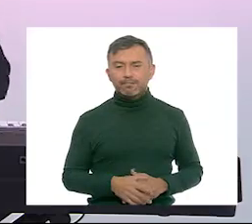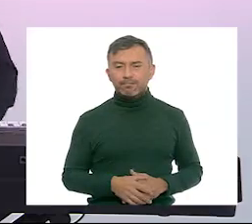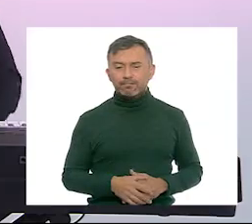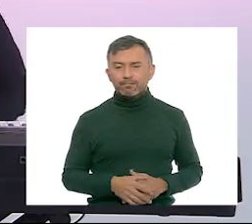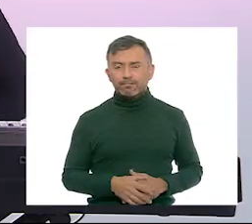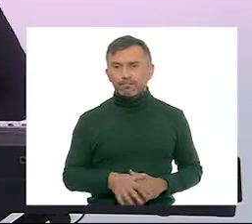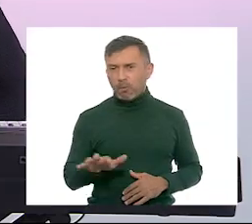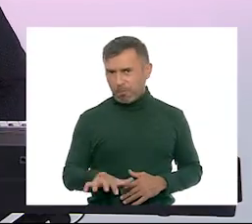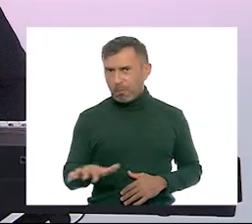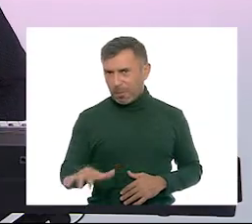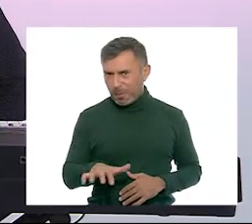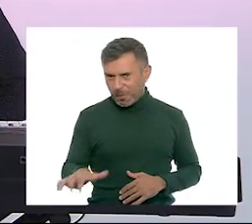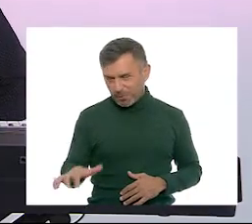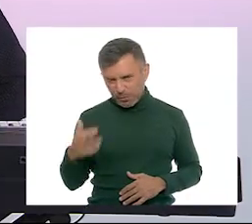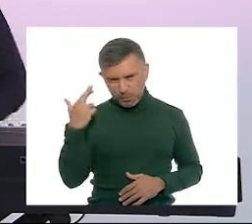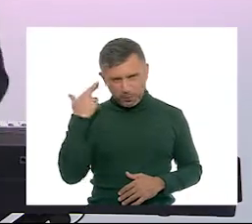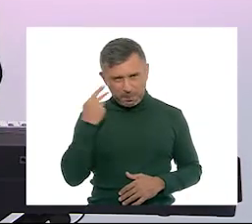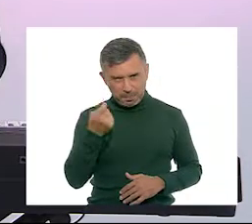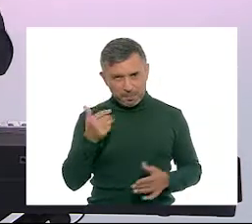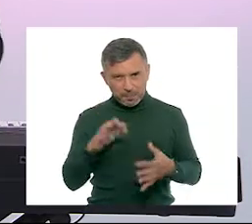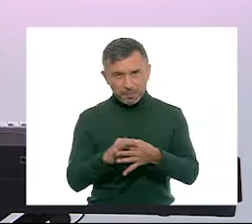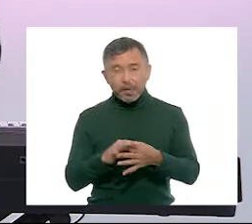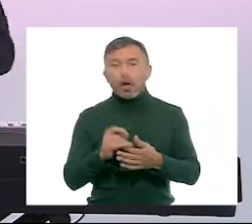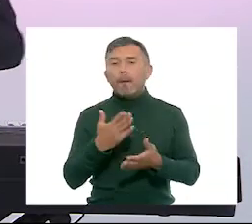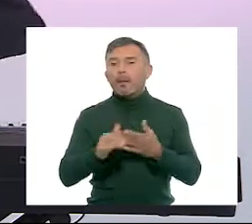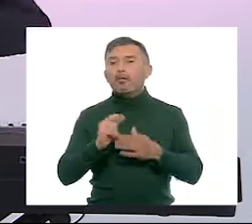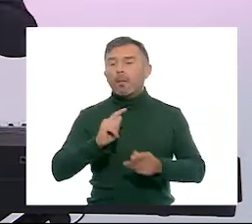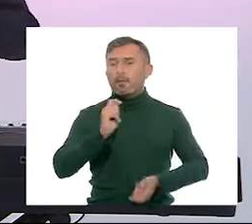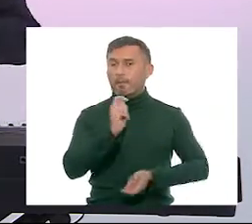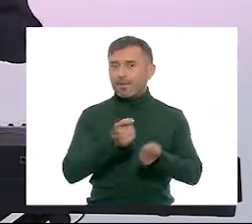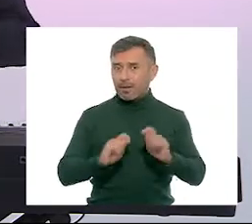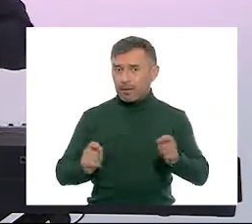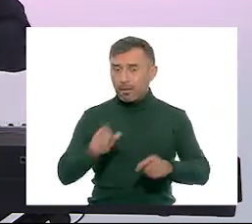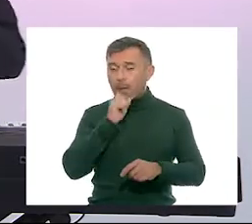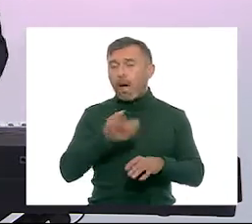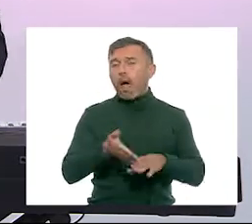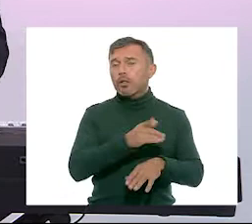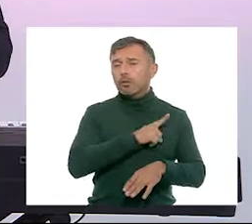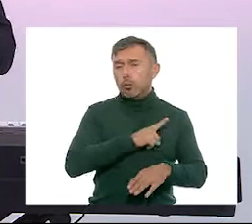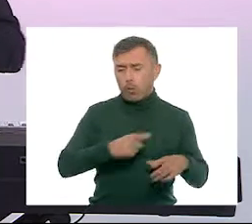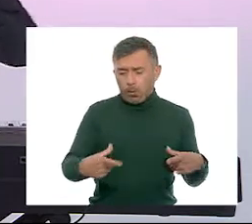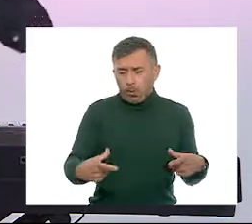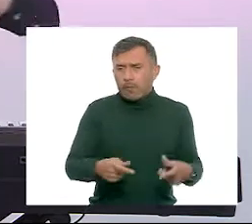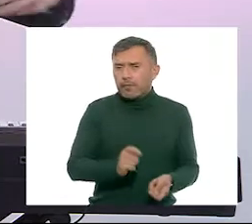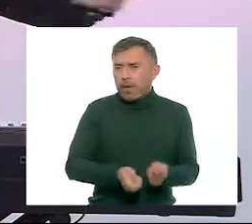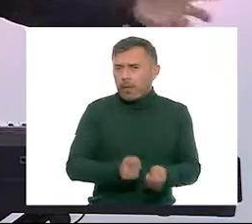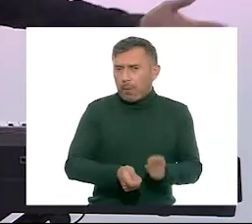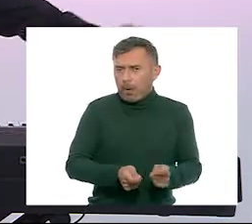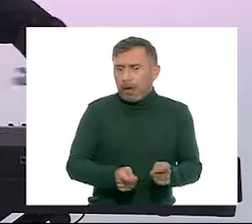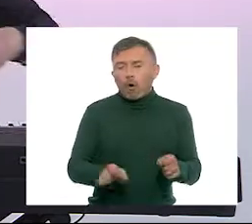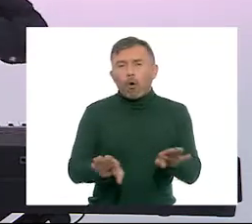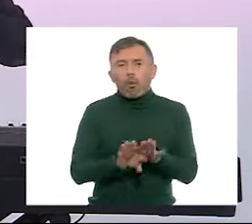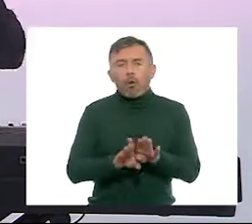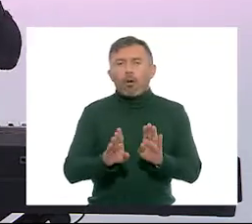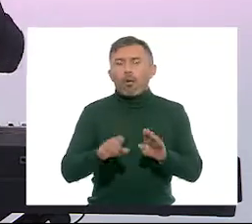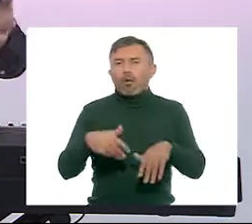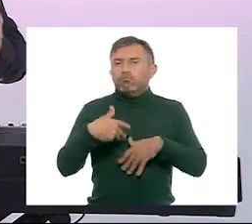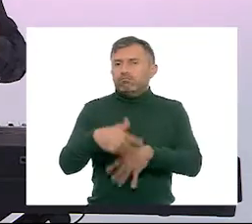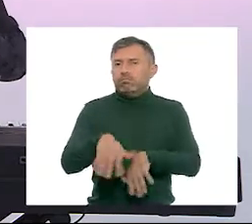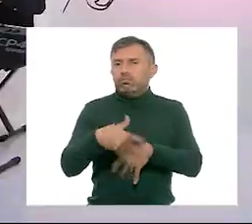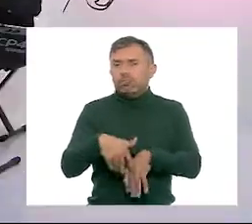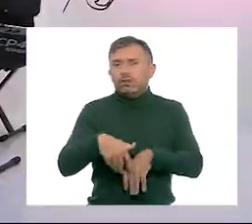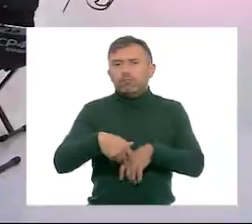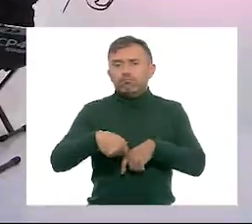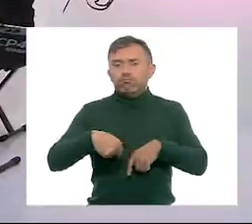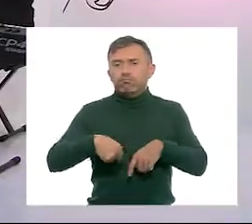Y se fue incorporando la batería, que al principio era la tarola nada más, y eran bandas que marchaban, bandas